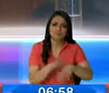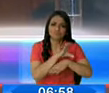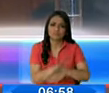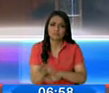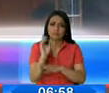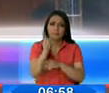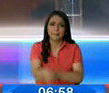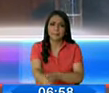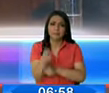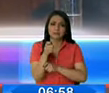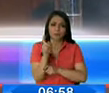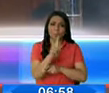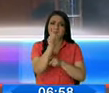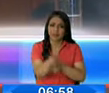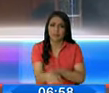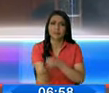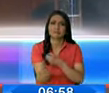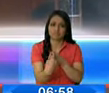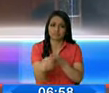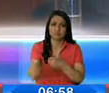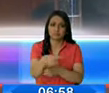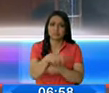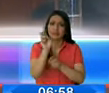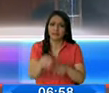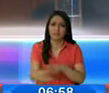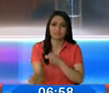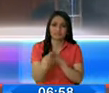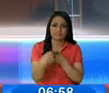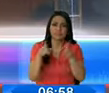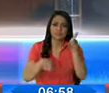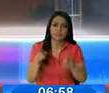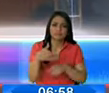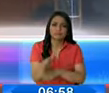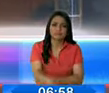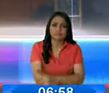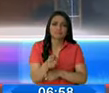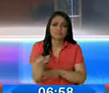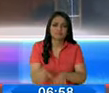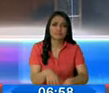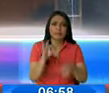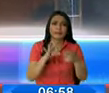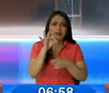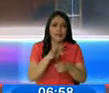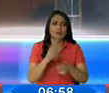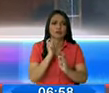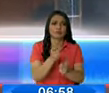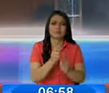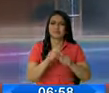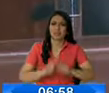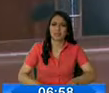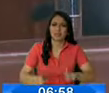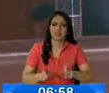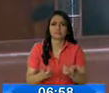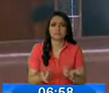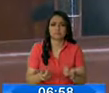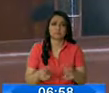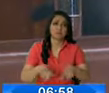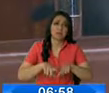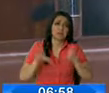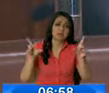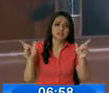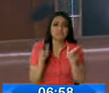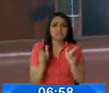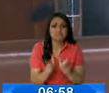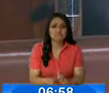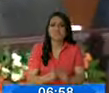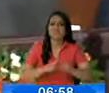pesca sin la participación de los agricultores, arroceros, bananeros, pescadores, ganaderos, sean grandes, medianos